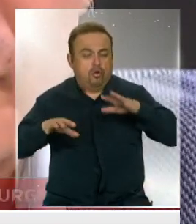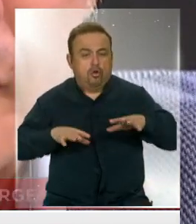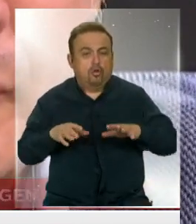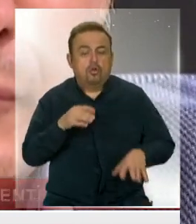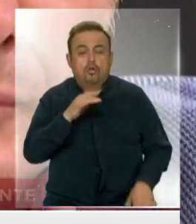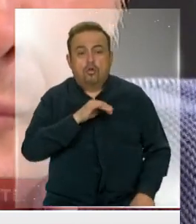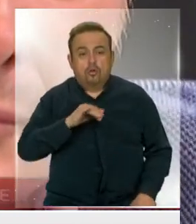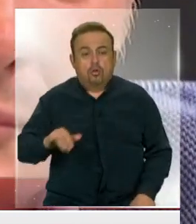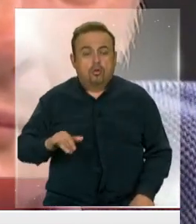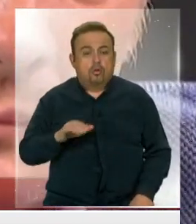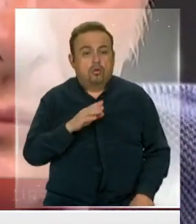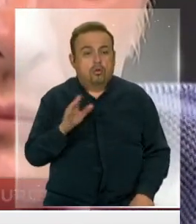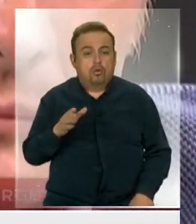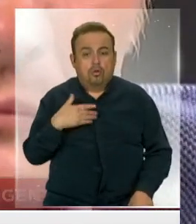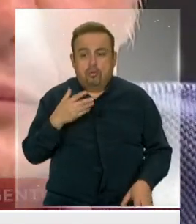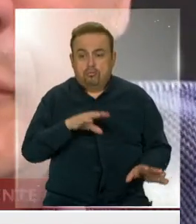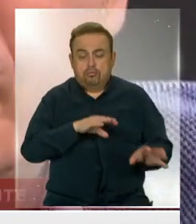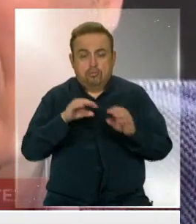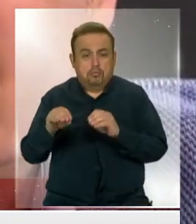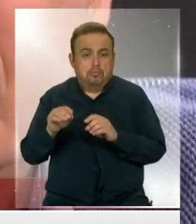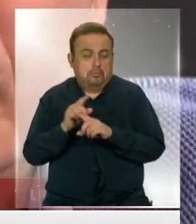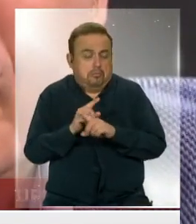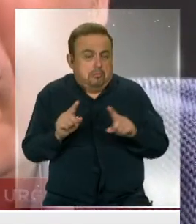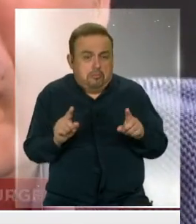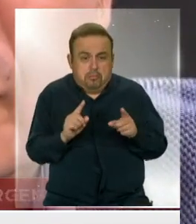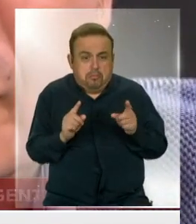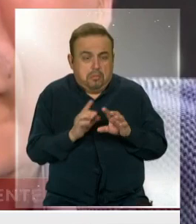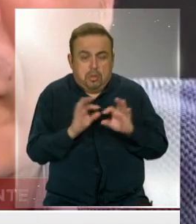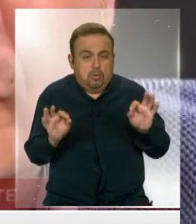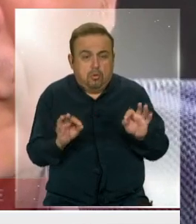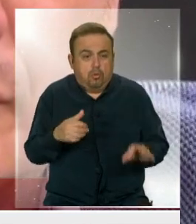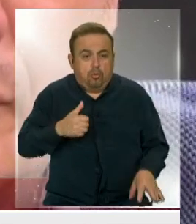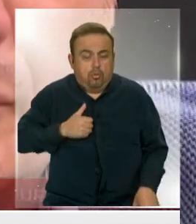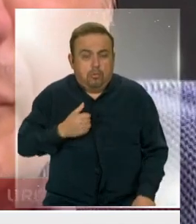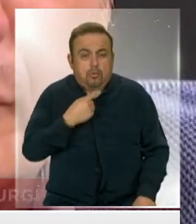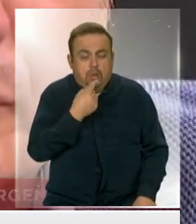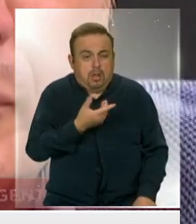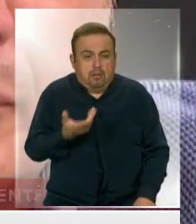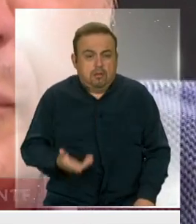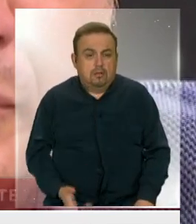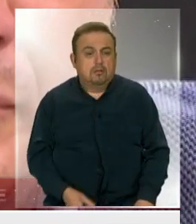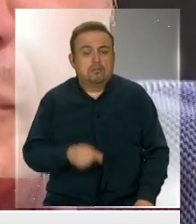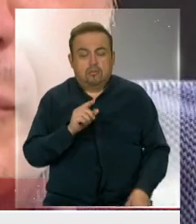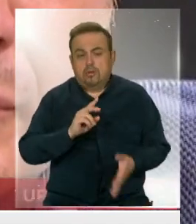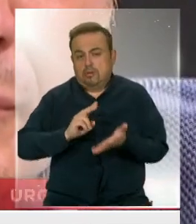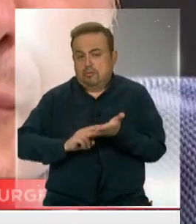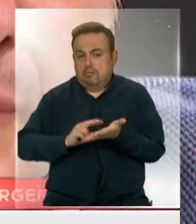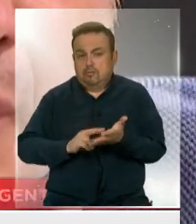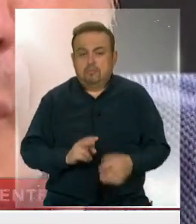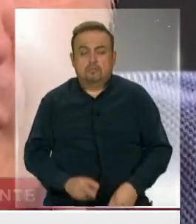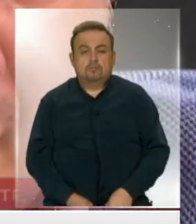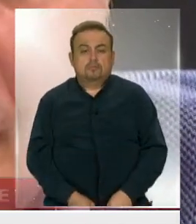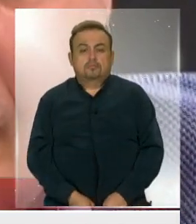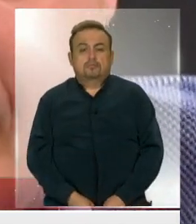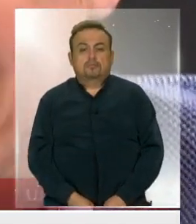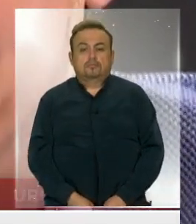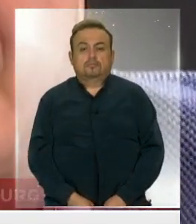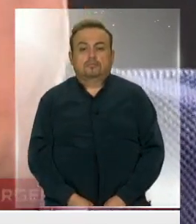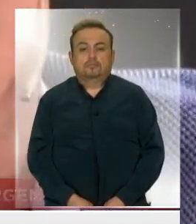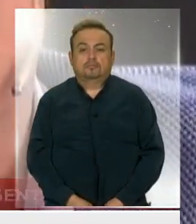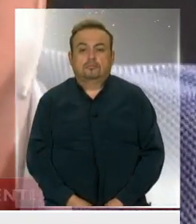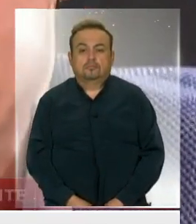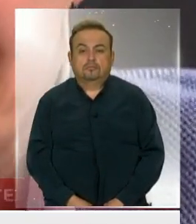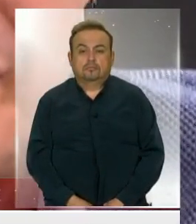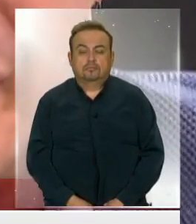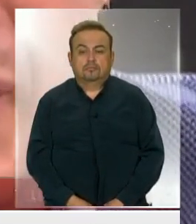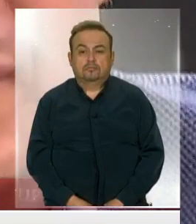y que después, una vez hecha la mudanza, nunca, nunca se cumplió con lo que se había hablado. Esa es la realidad. O sea,